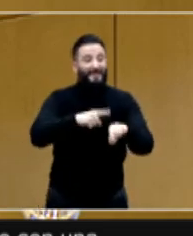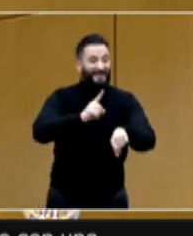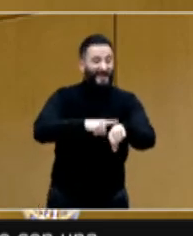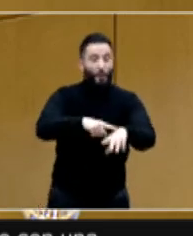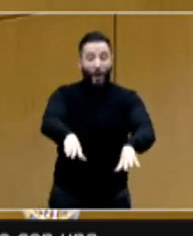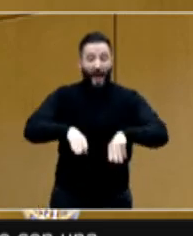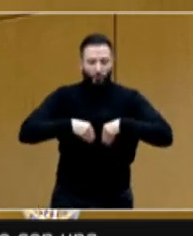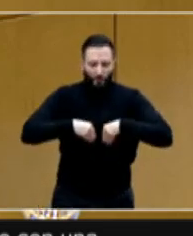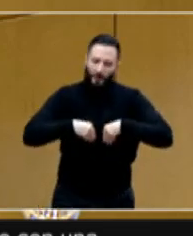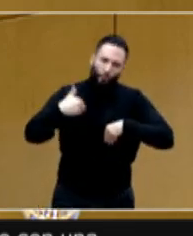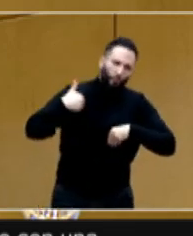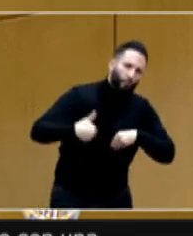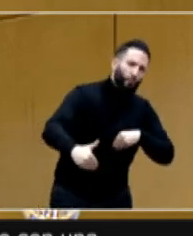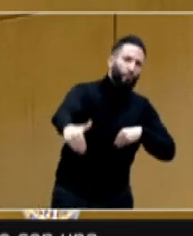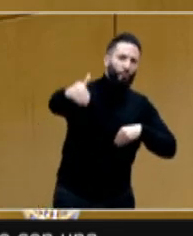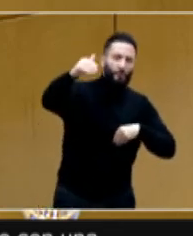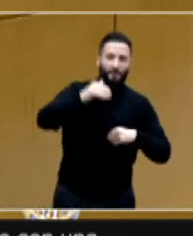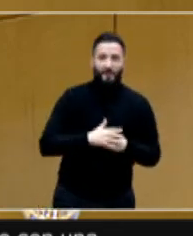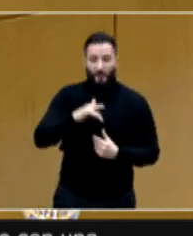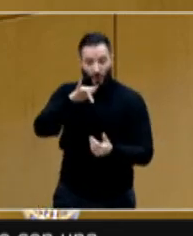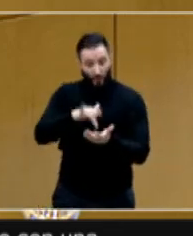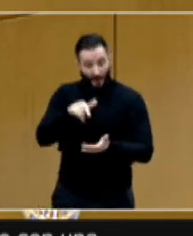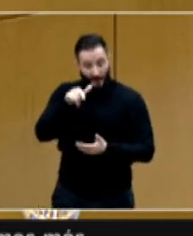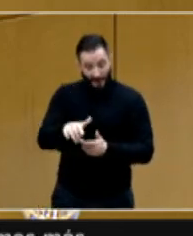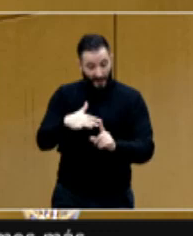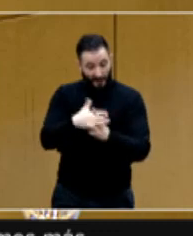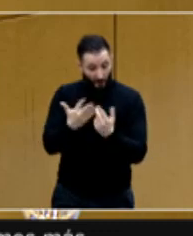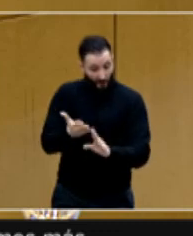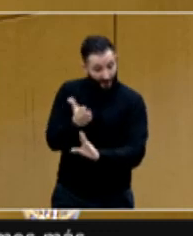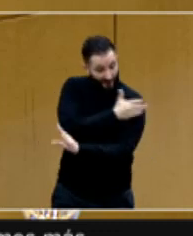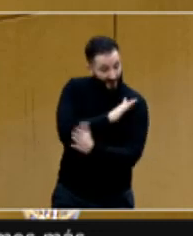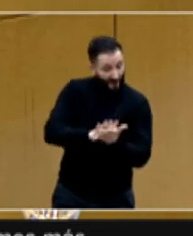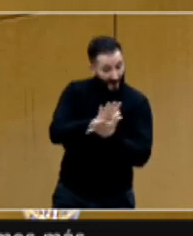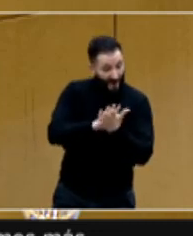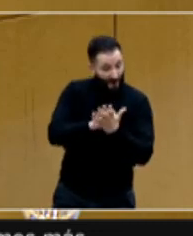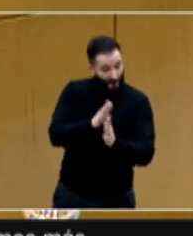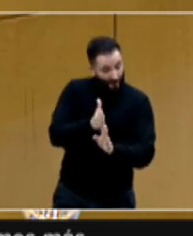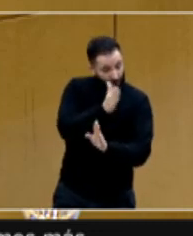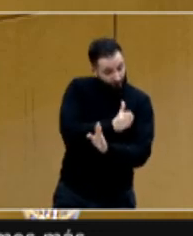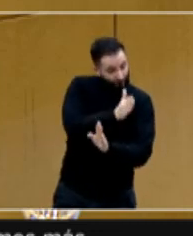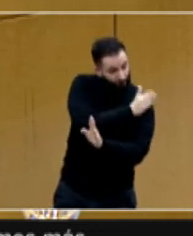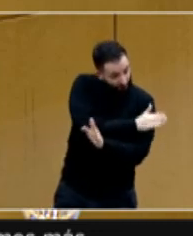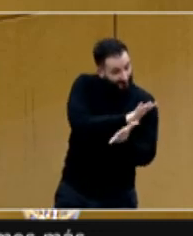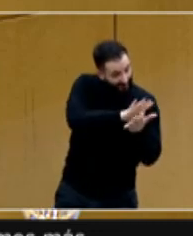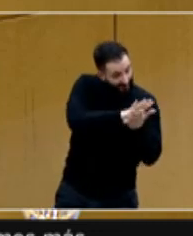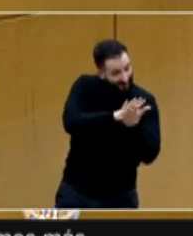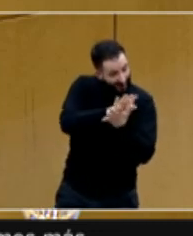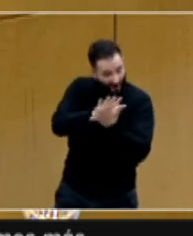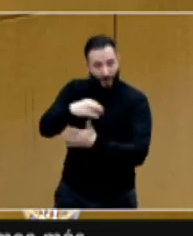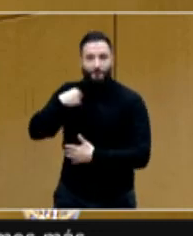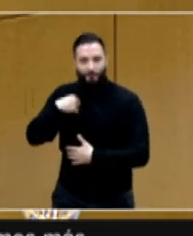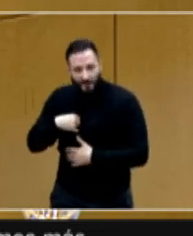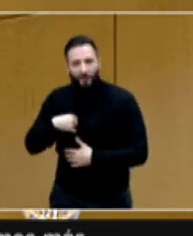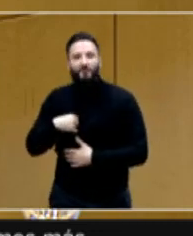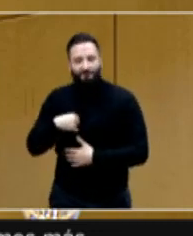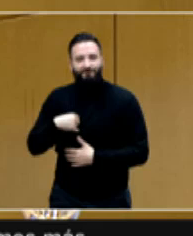lentitud de que viene de toda esta situación de la que se hablaba también en las mesas previas y en la inauguración supone efectivamente que